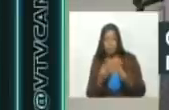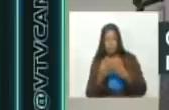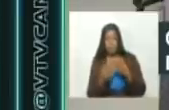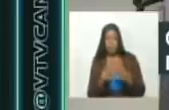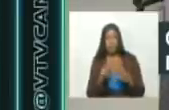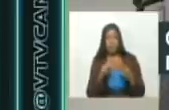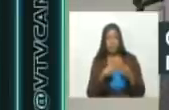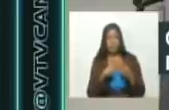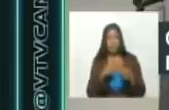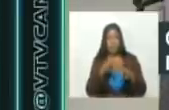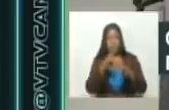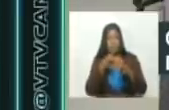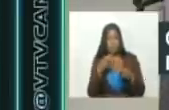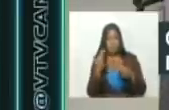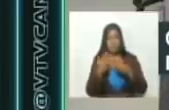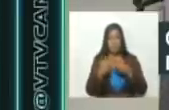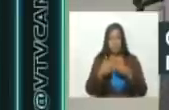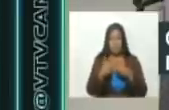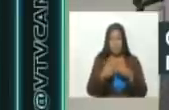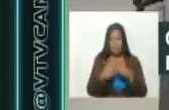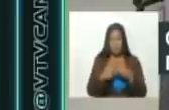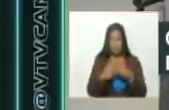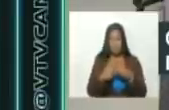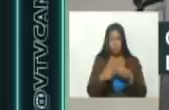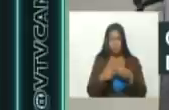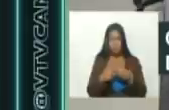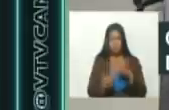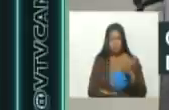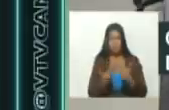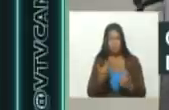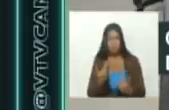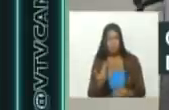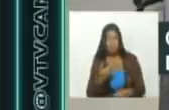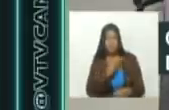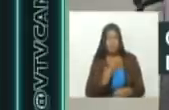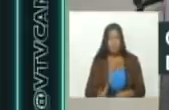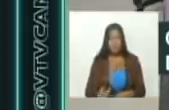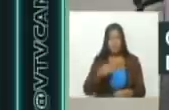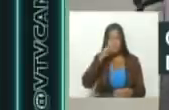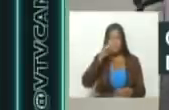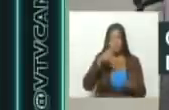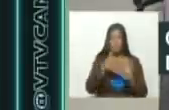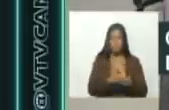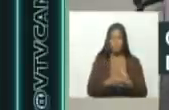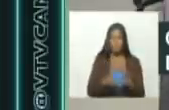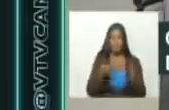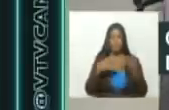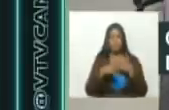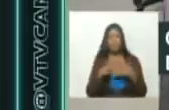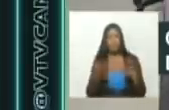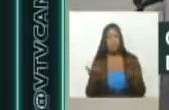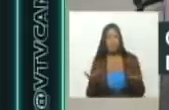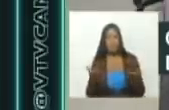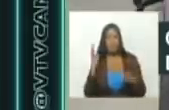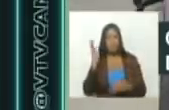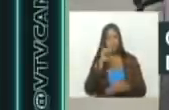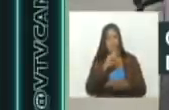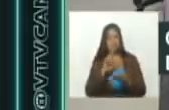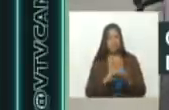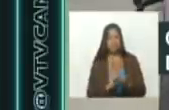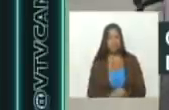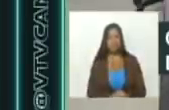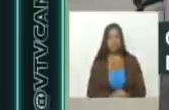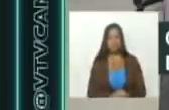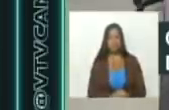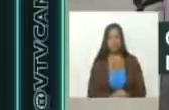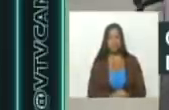el tercero, los ingresos petroleros. Los ingresos petroleros, el presidente Nicolás Maduro fue a la Asamblea Nacional